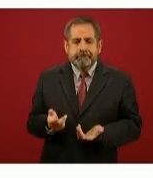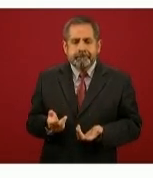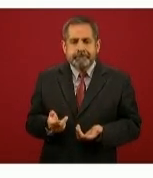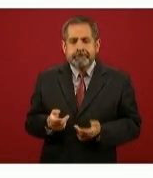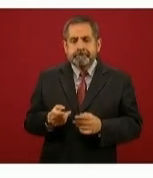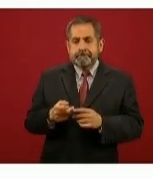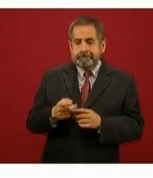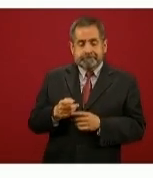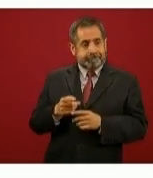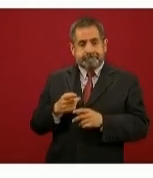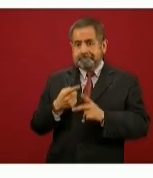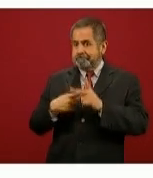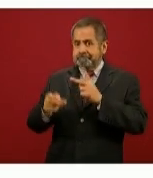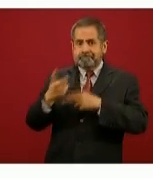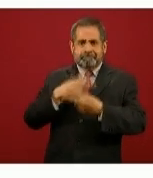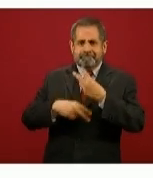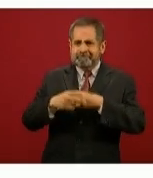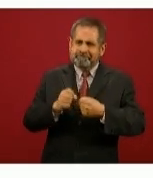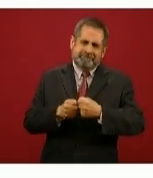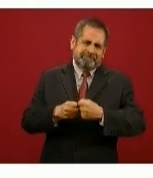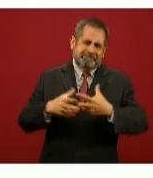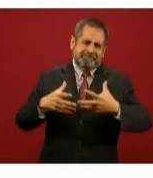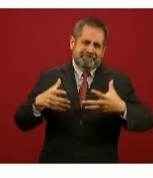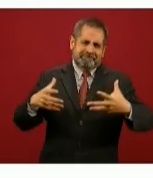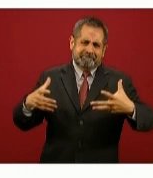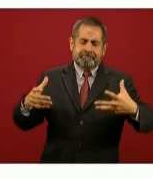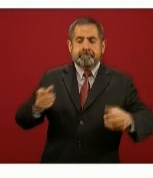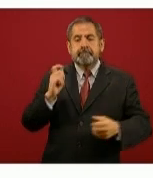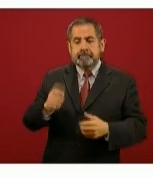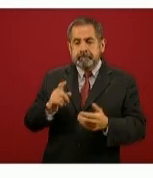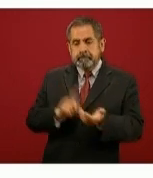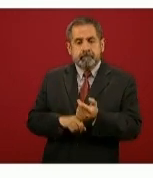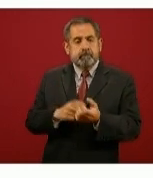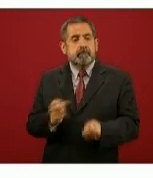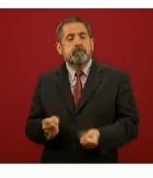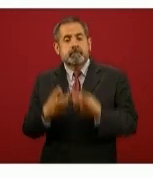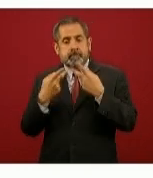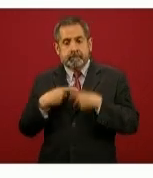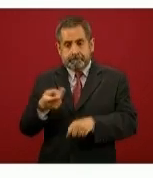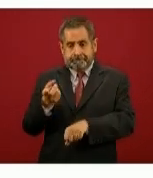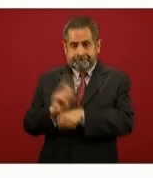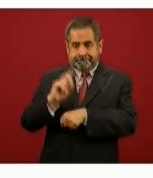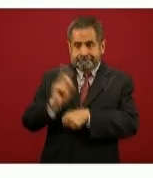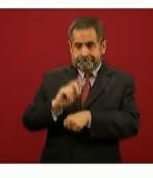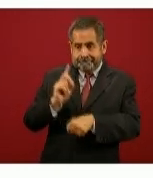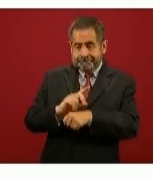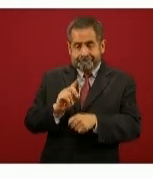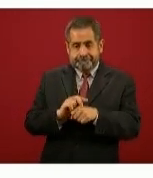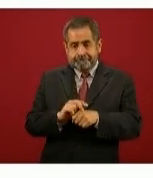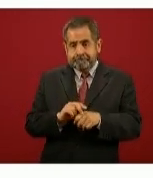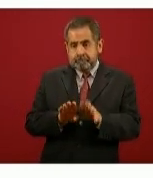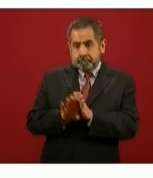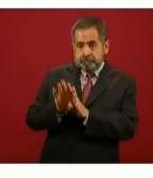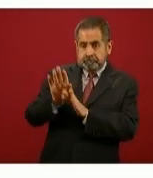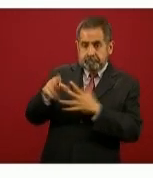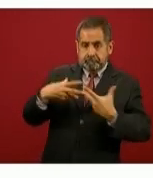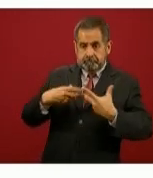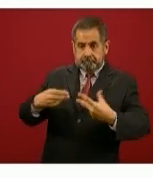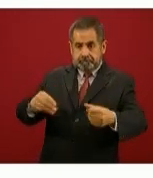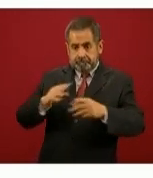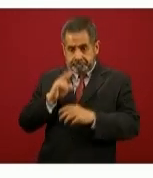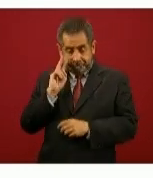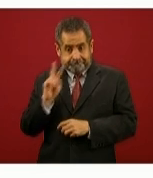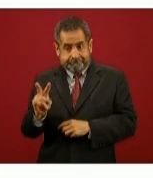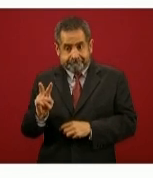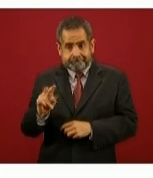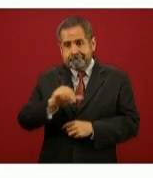se dobla la curva epidémica. La curva epidémica es la representación de los casos diarios que se pueden documentar. Se puede ver